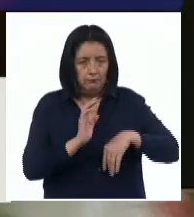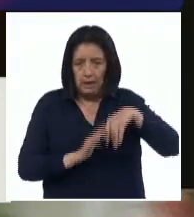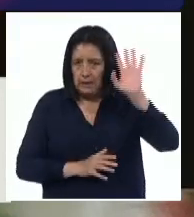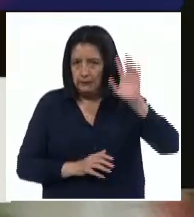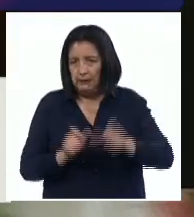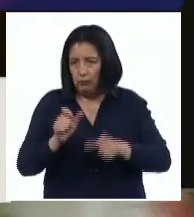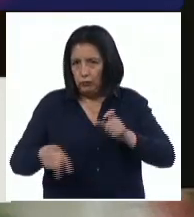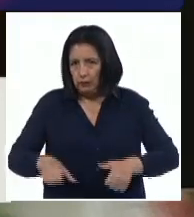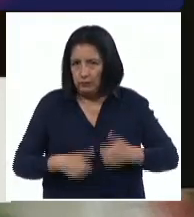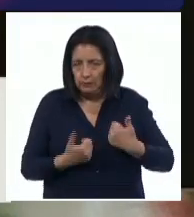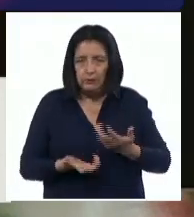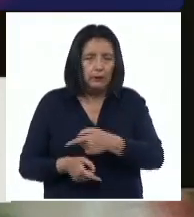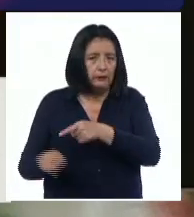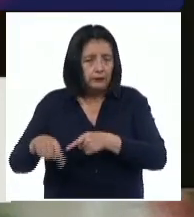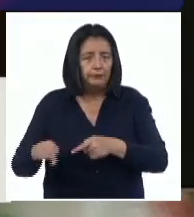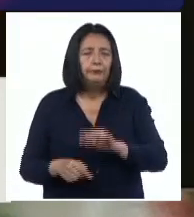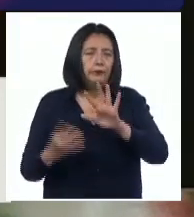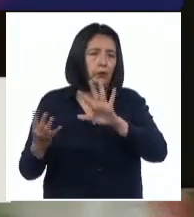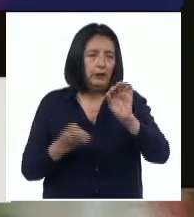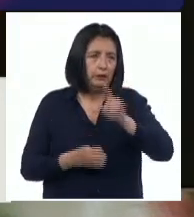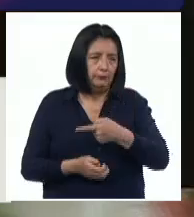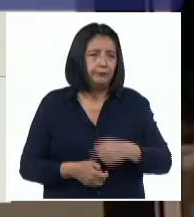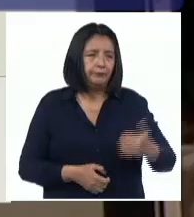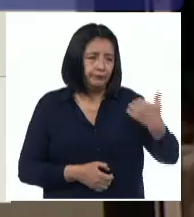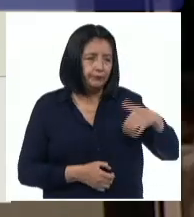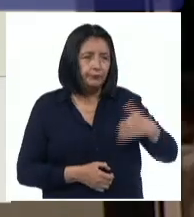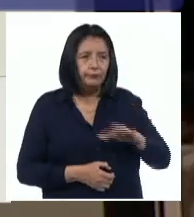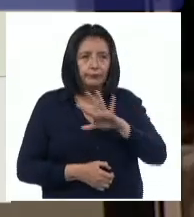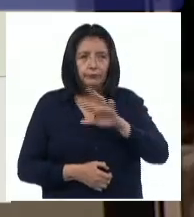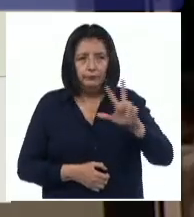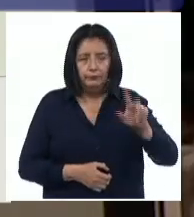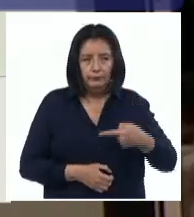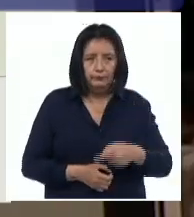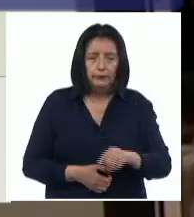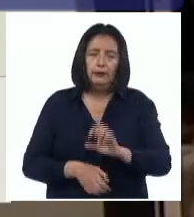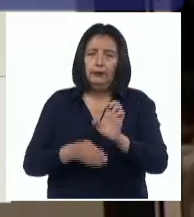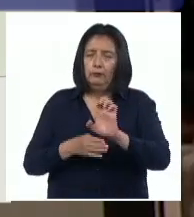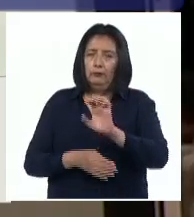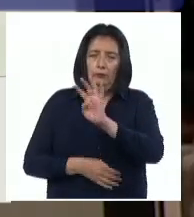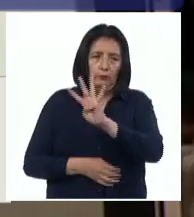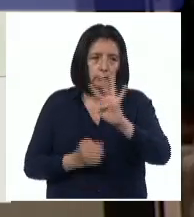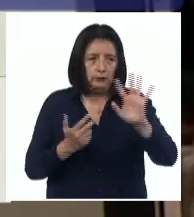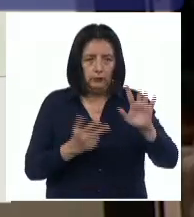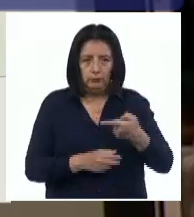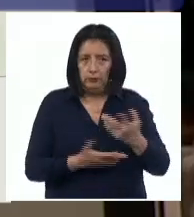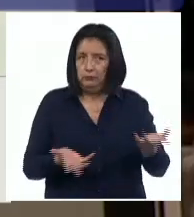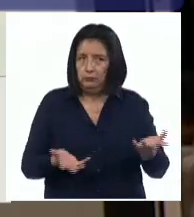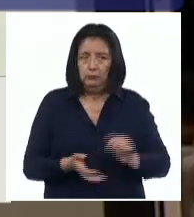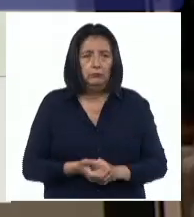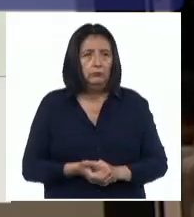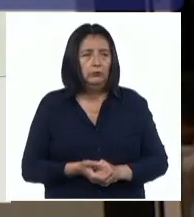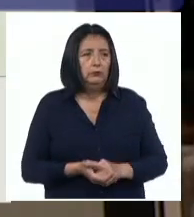mayor población que el Perú, 90.000, Argentina 53.000, Ecuador 48.000.